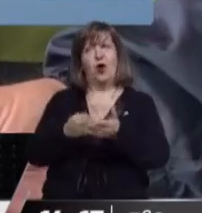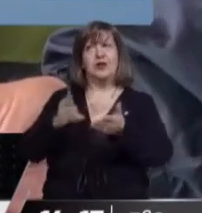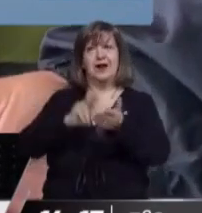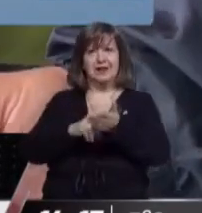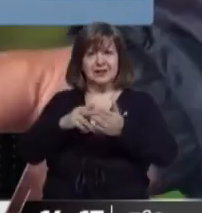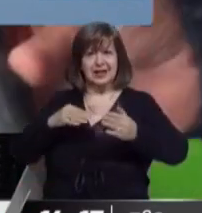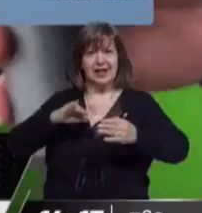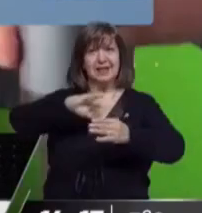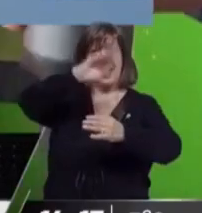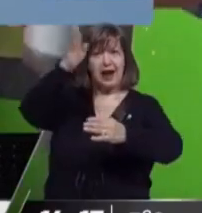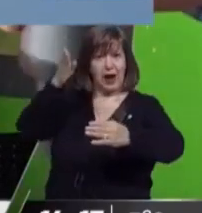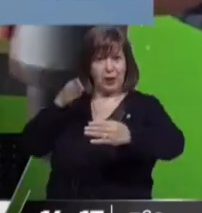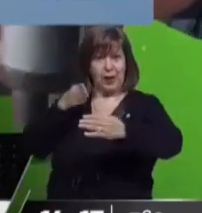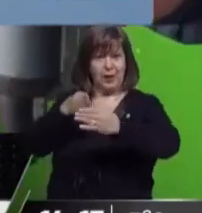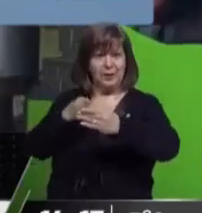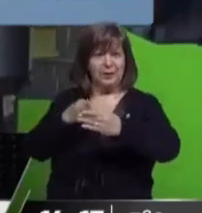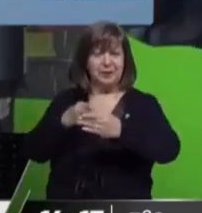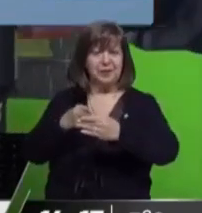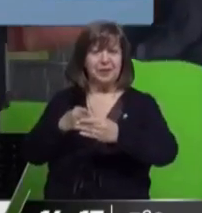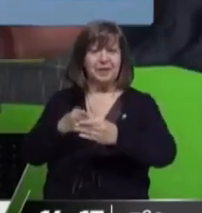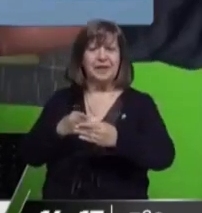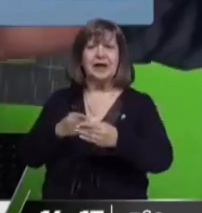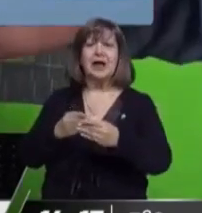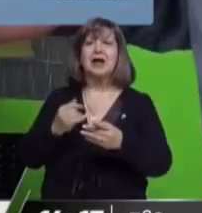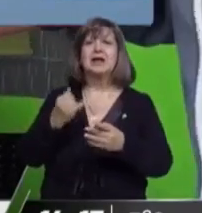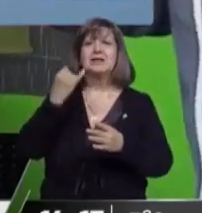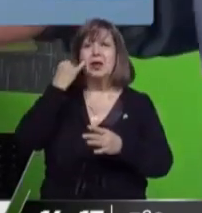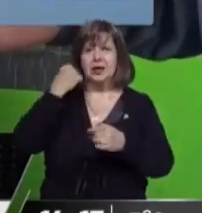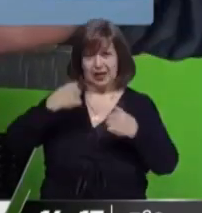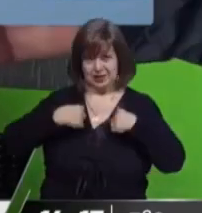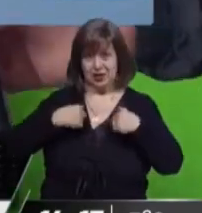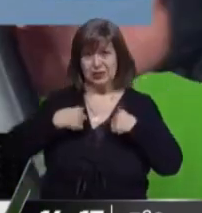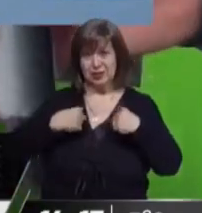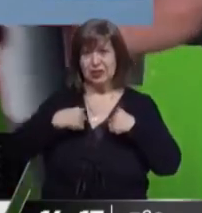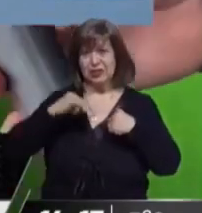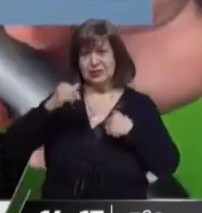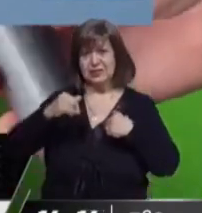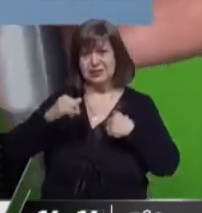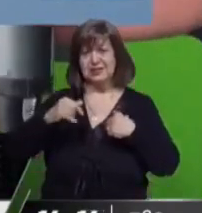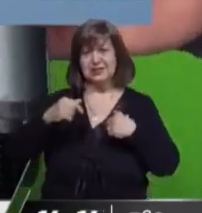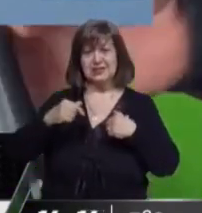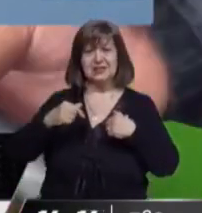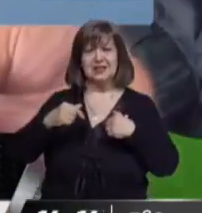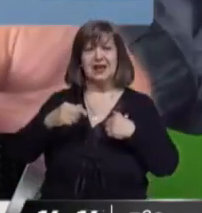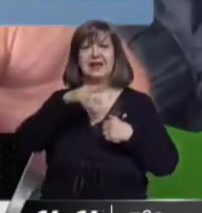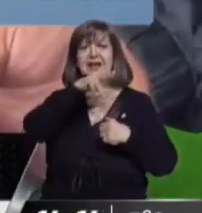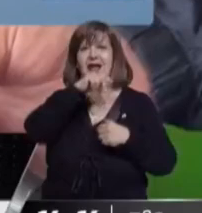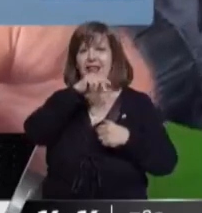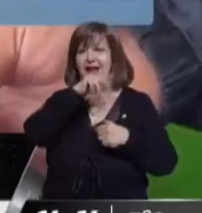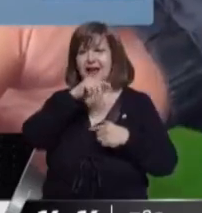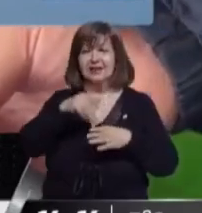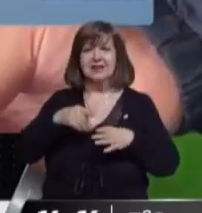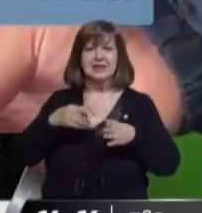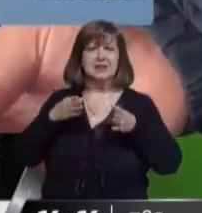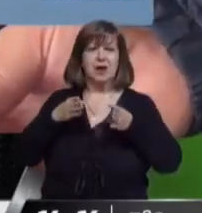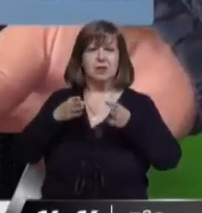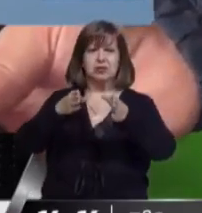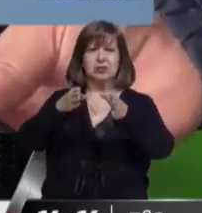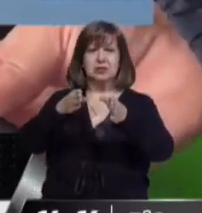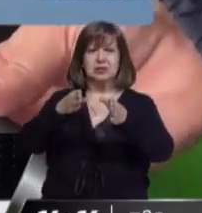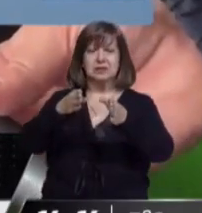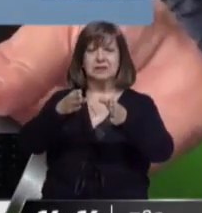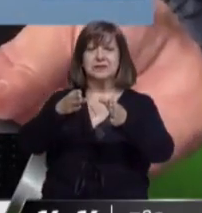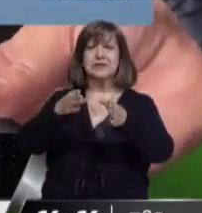habilitó hasta las jubas sabes por yo puedo asegurar que ustedes no han subido porque nosotros sí subimos pero nosotros nos encontramos